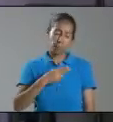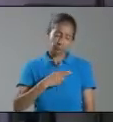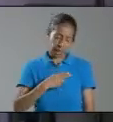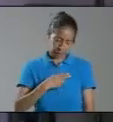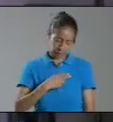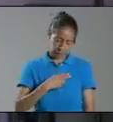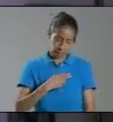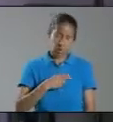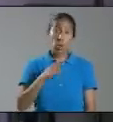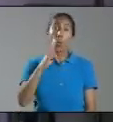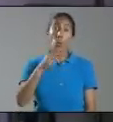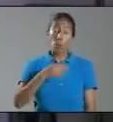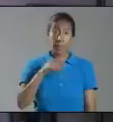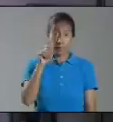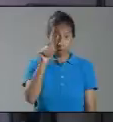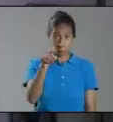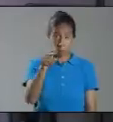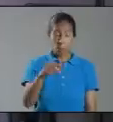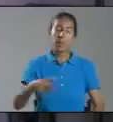Humíllate y vivirás.